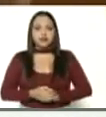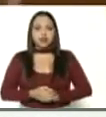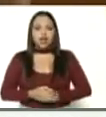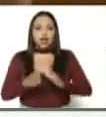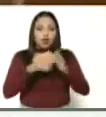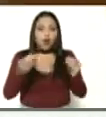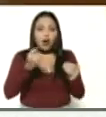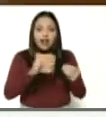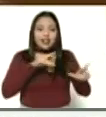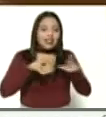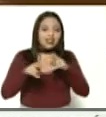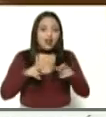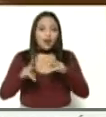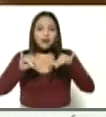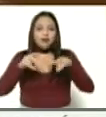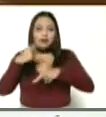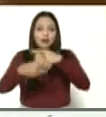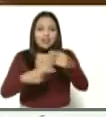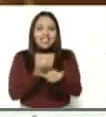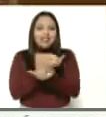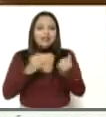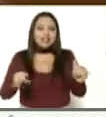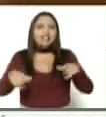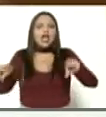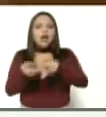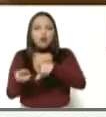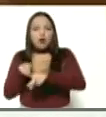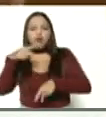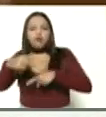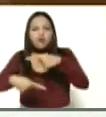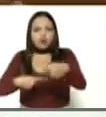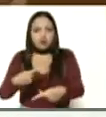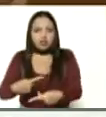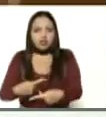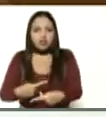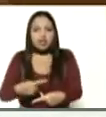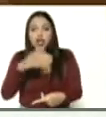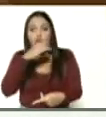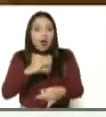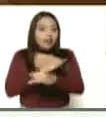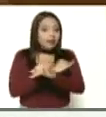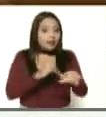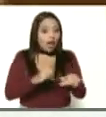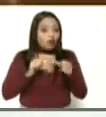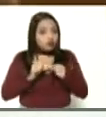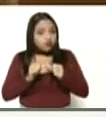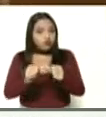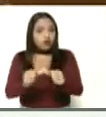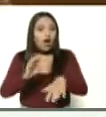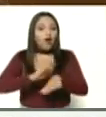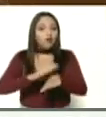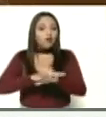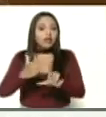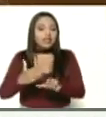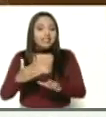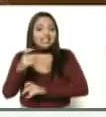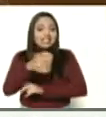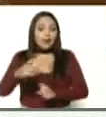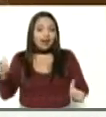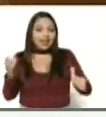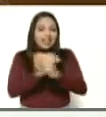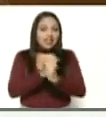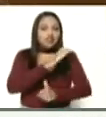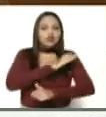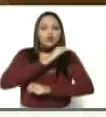forma parte de un mismo proceso, porque la independencia es un proceso que aún no ha concluido, ¿no?, porque no hemos terminado de alcanzar realmente la